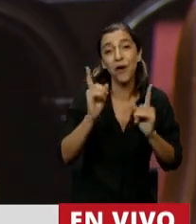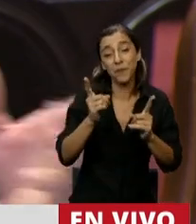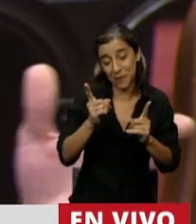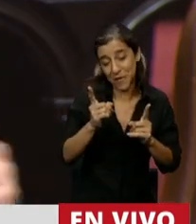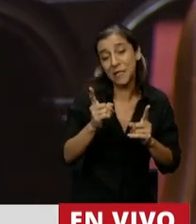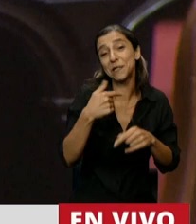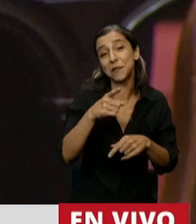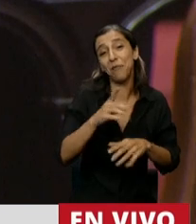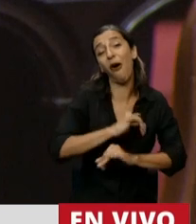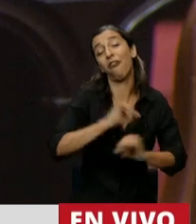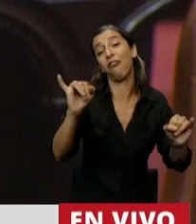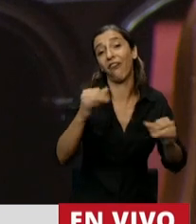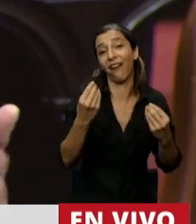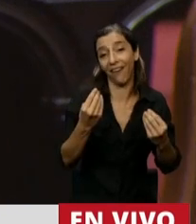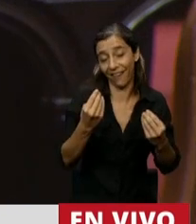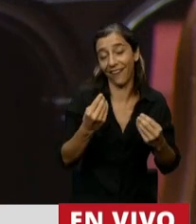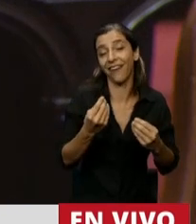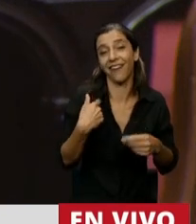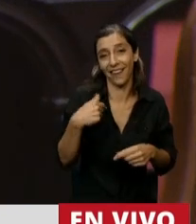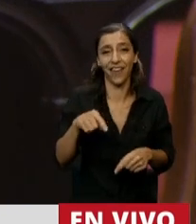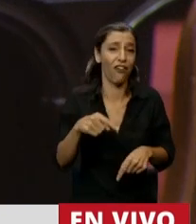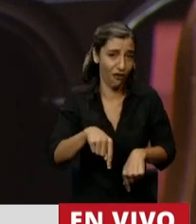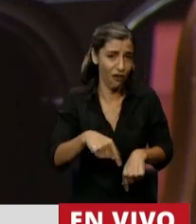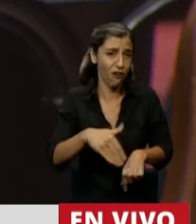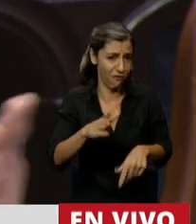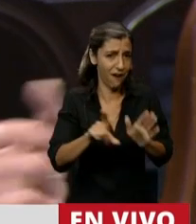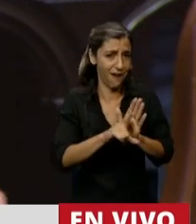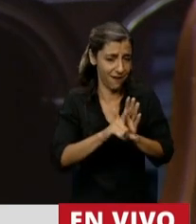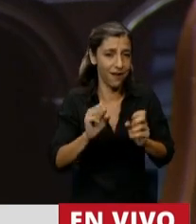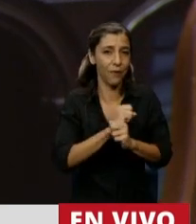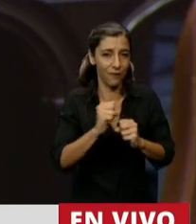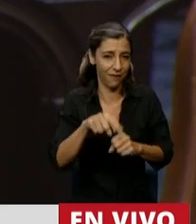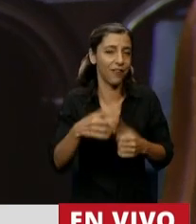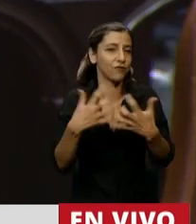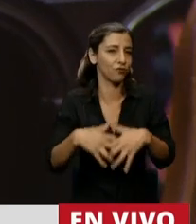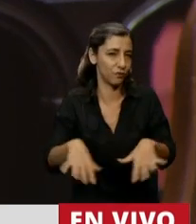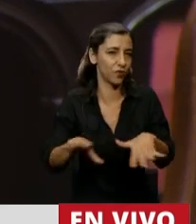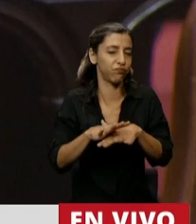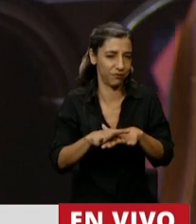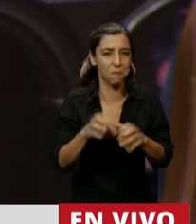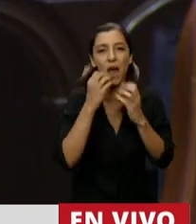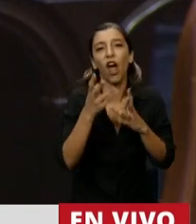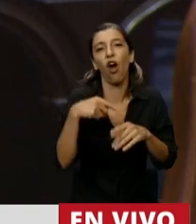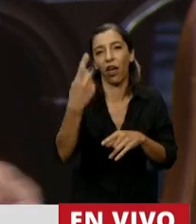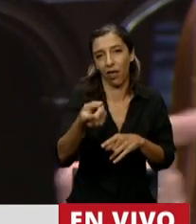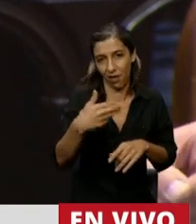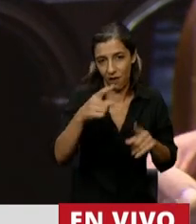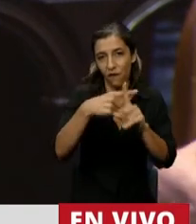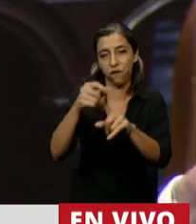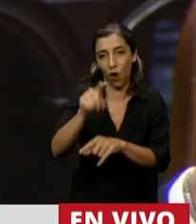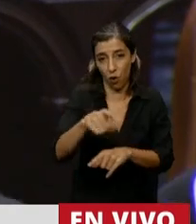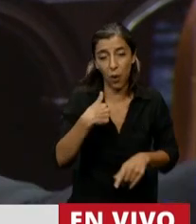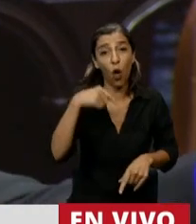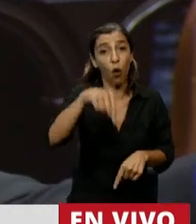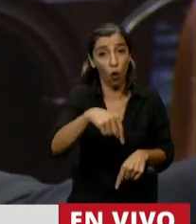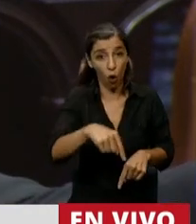aprobando esta ley que ya sabemos que va a funcionar y que va a ser mucho más exitosa que la de ustedes. Hoy los auspiciantes de ustedes, los